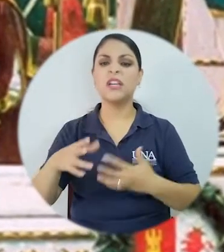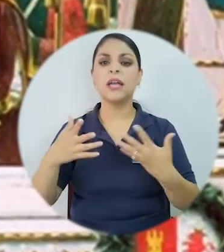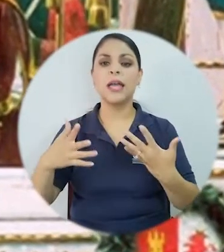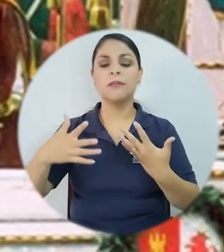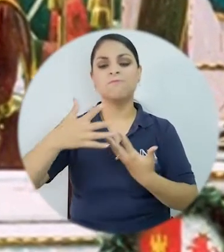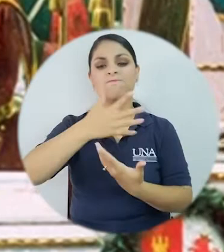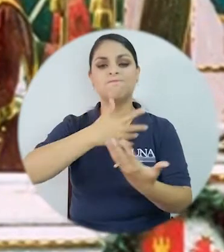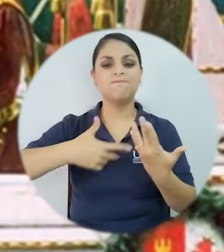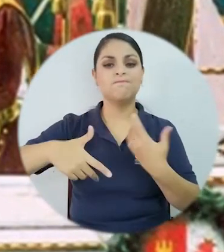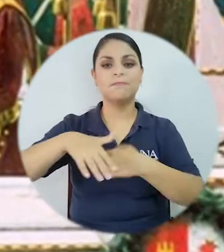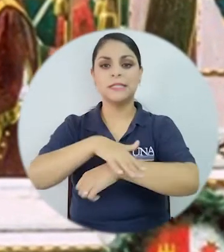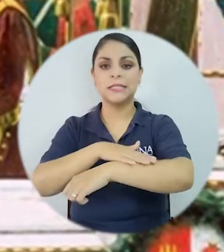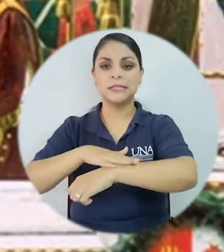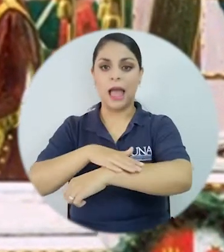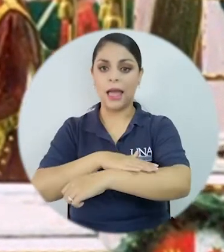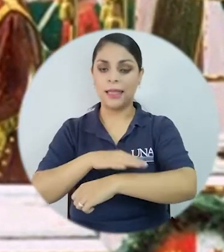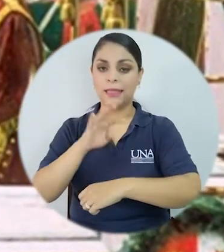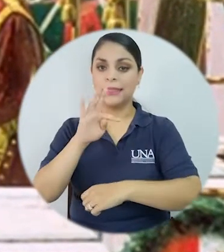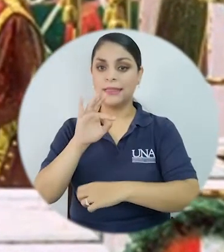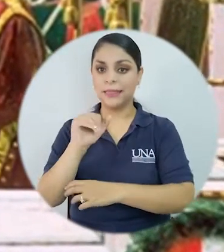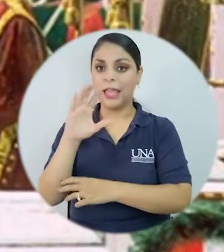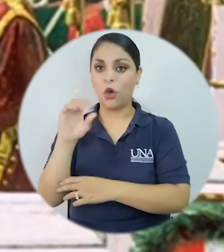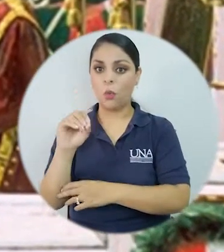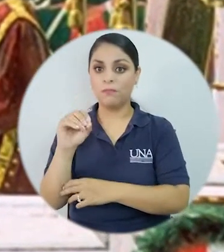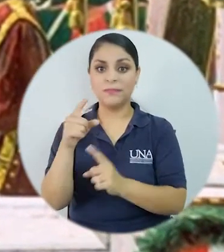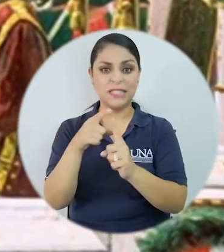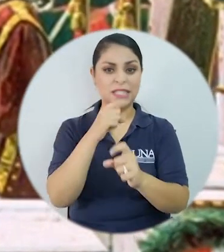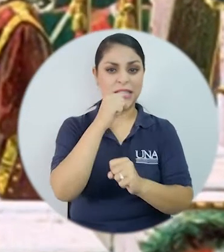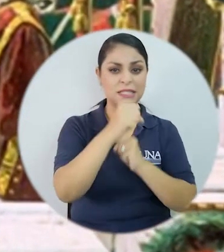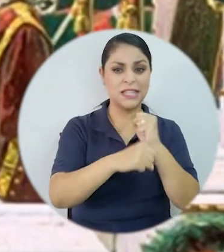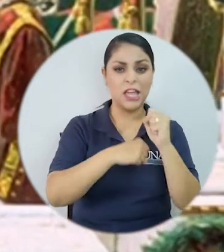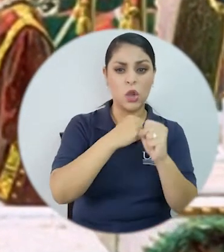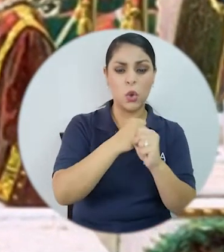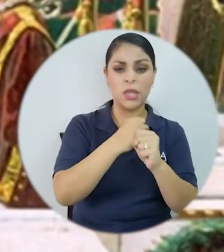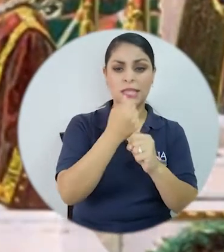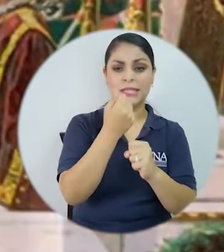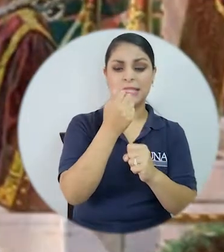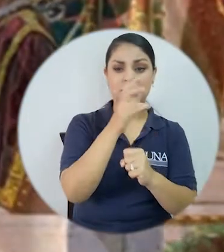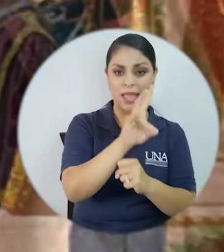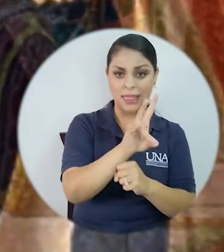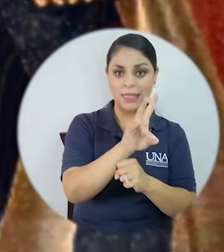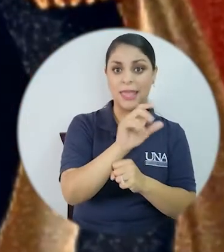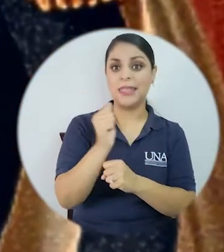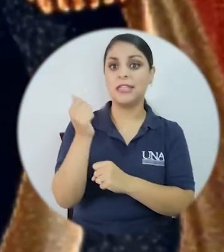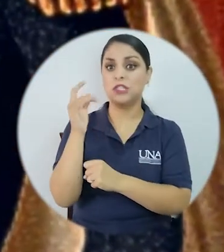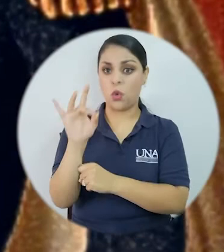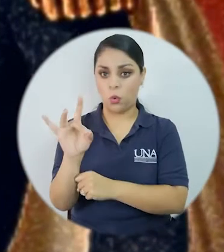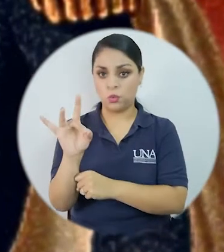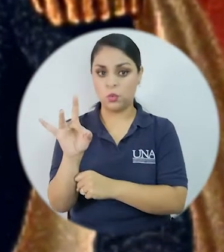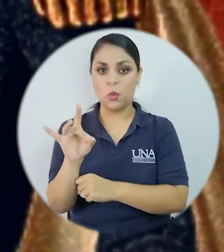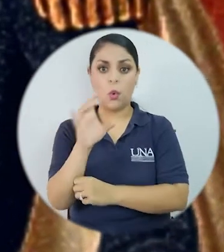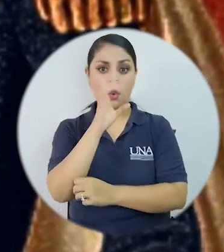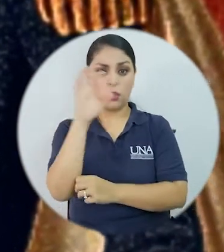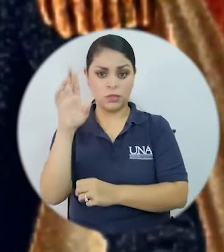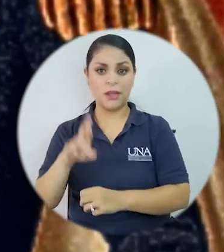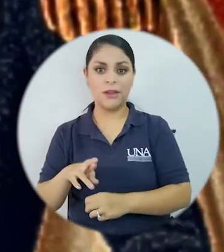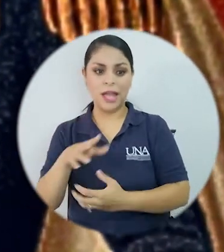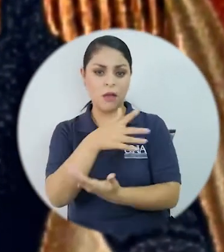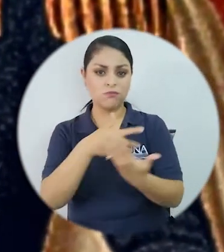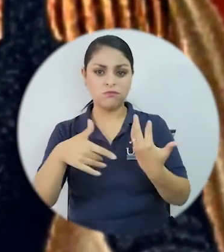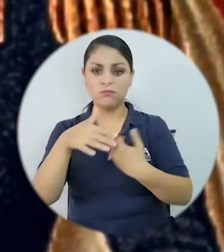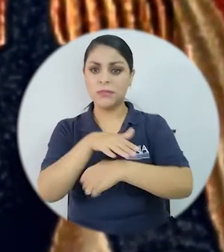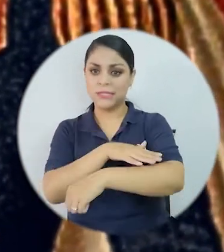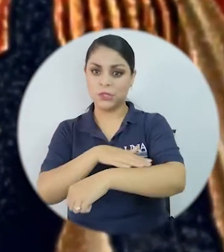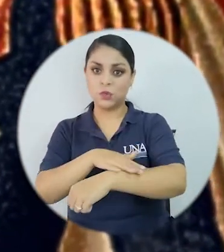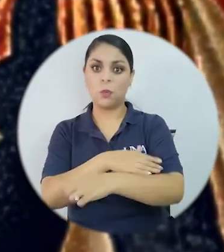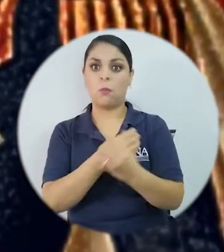del mestizaje tico. Eso le iba a decir. Desde el siglo XVII, especialmente en el XVIII, Costa Rica se mestizó mucho, a diferencia de otros